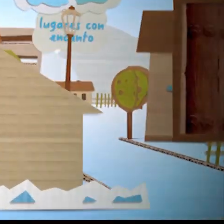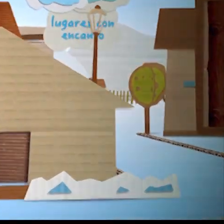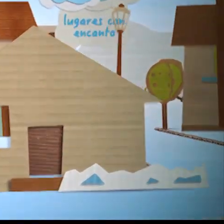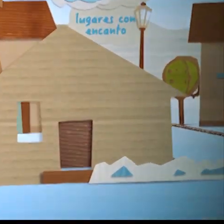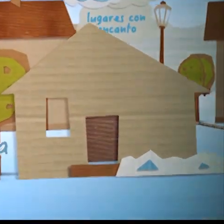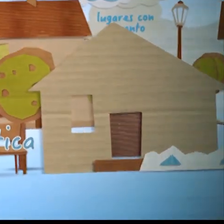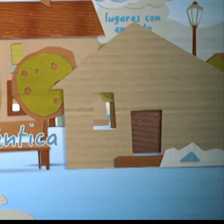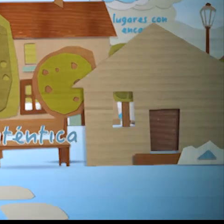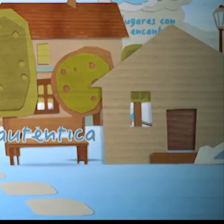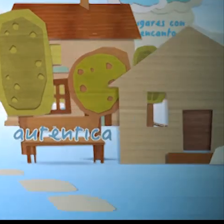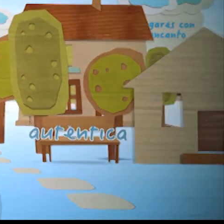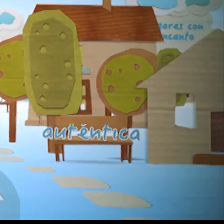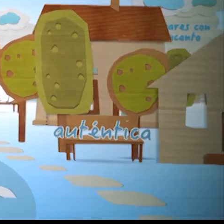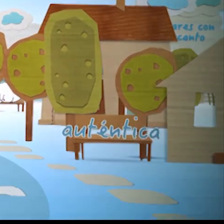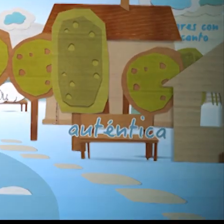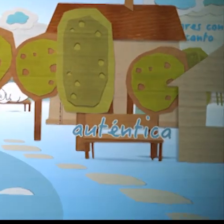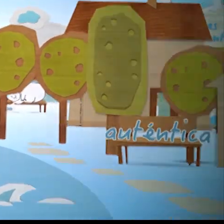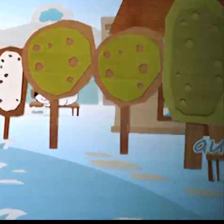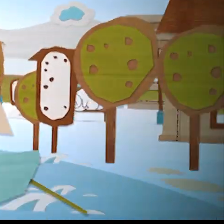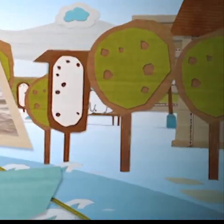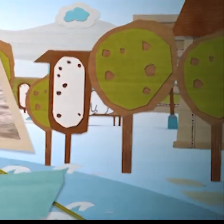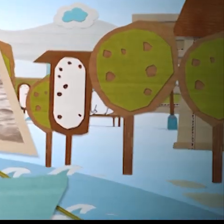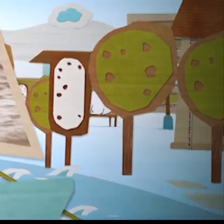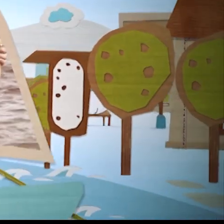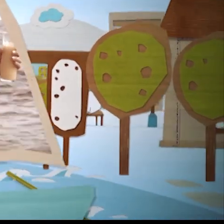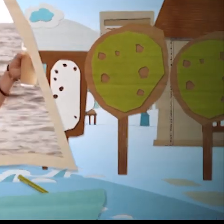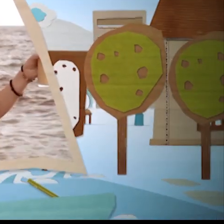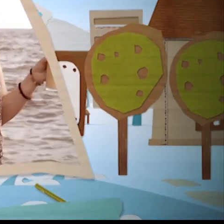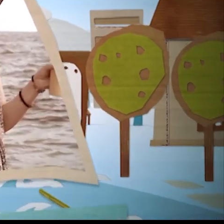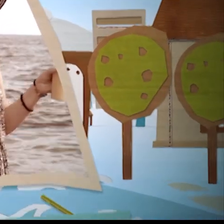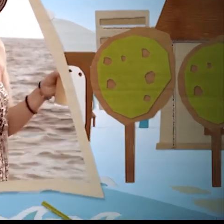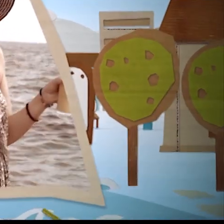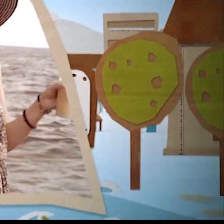mi camino y me voy donde nadie me vea.